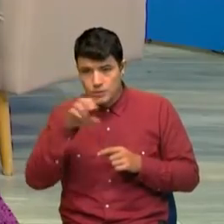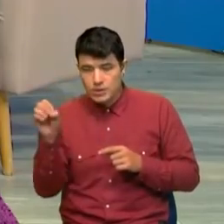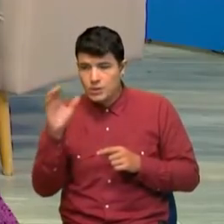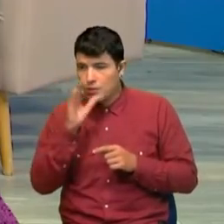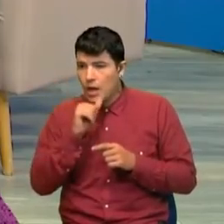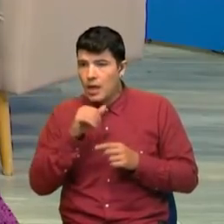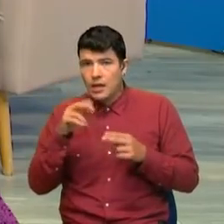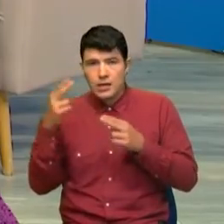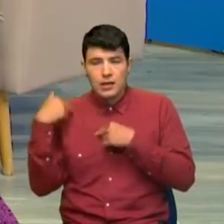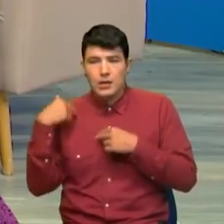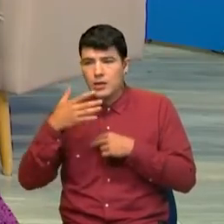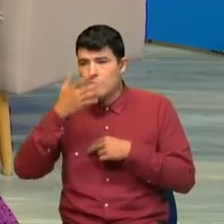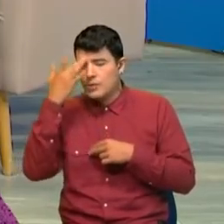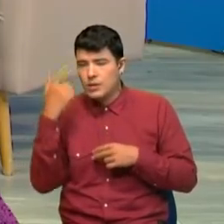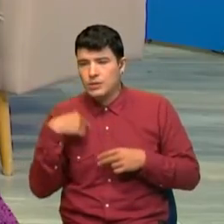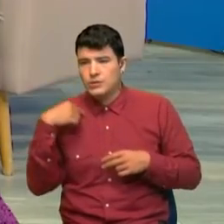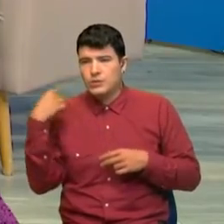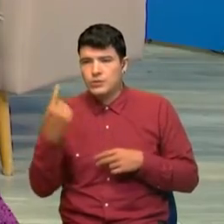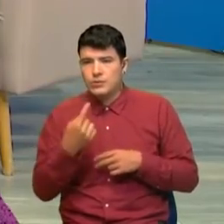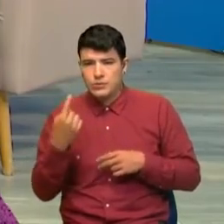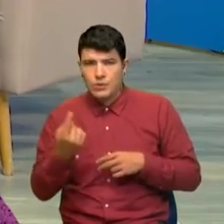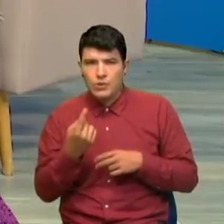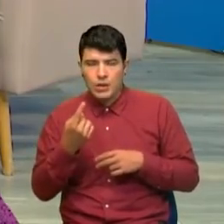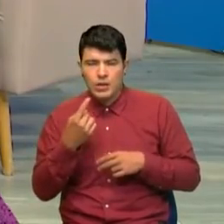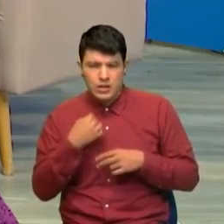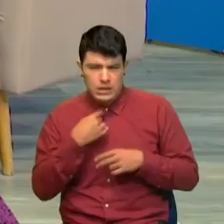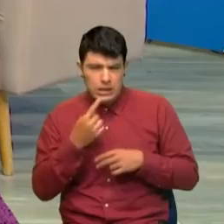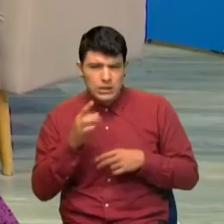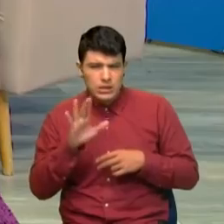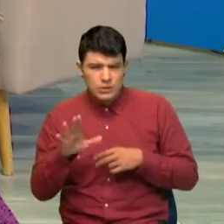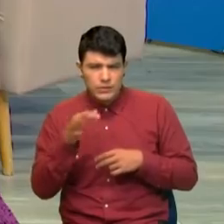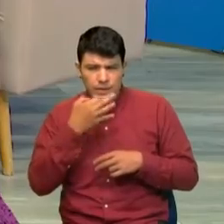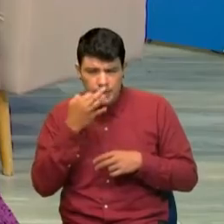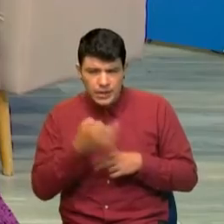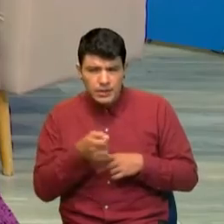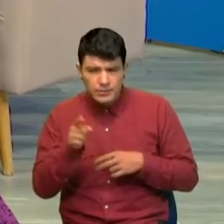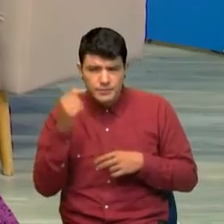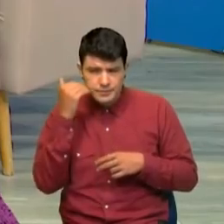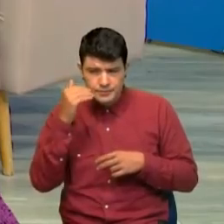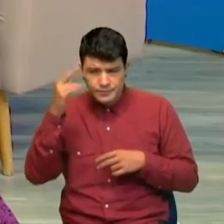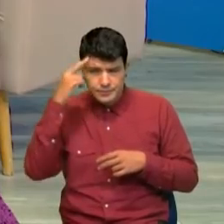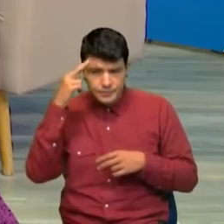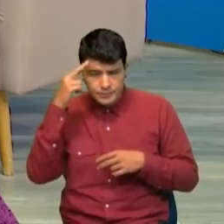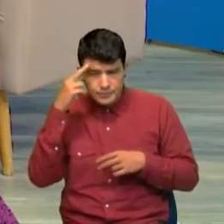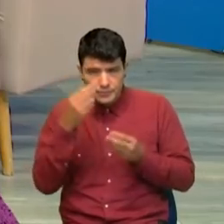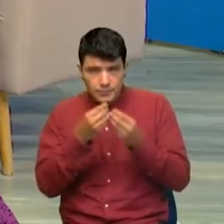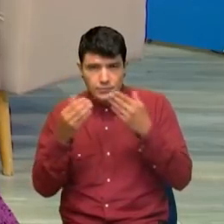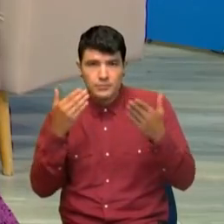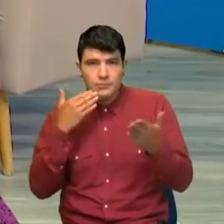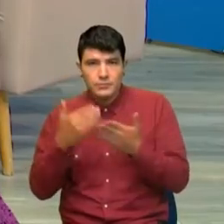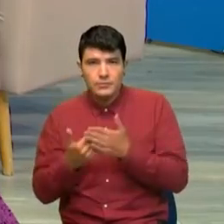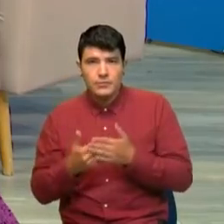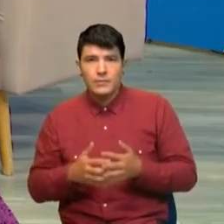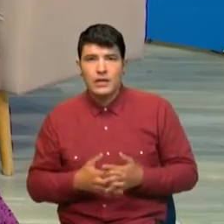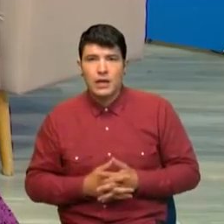porque ella solo es la que figura. Quisiera saber hasta dónde ella tiene la razón. Gracias, muy amable.